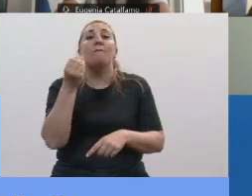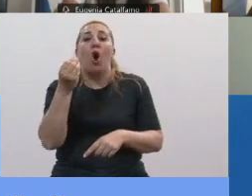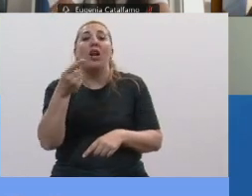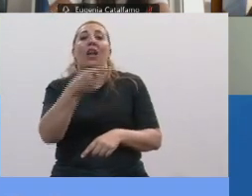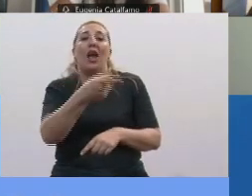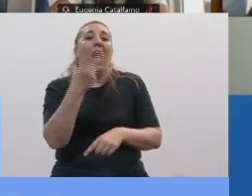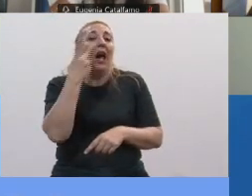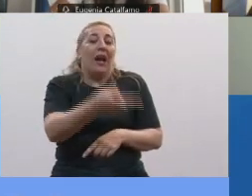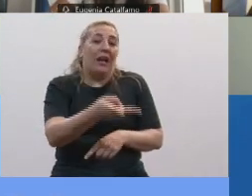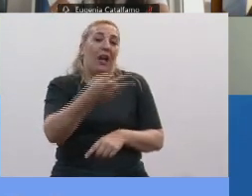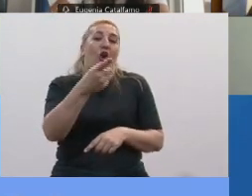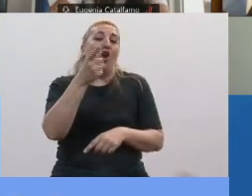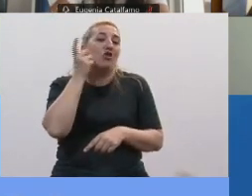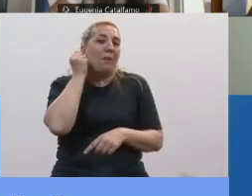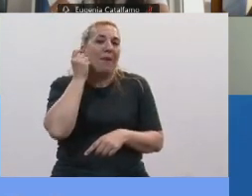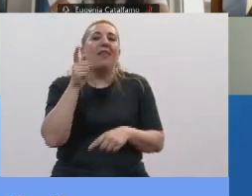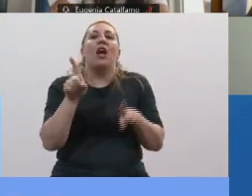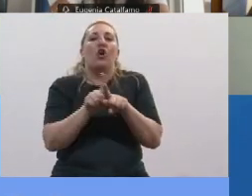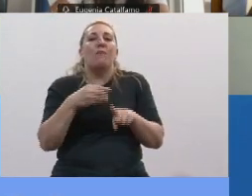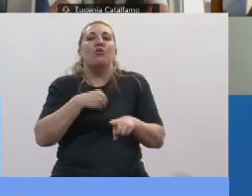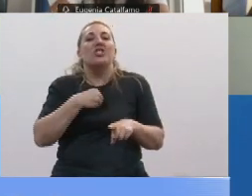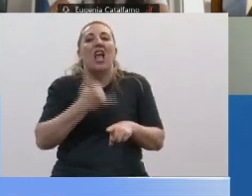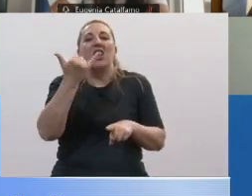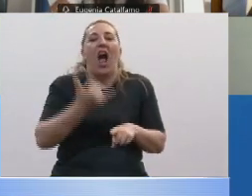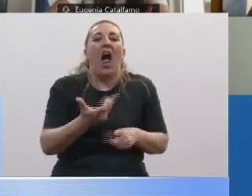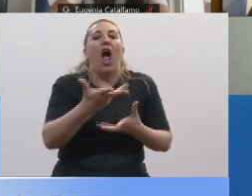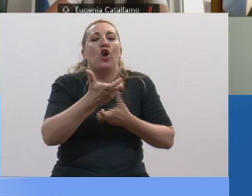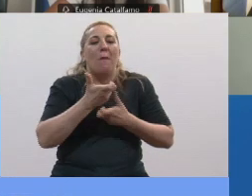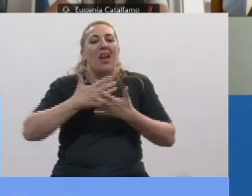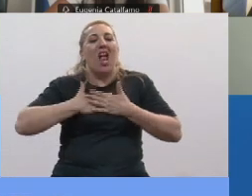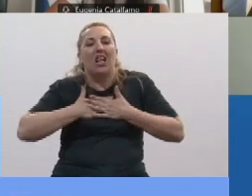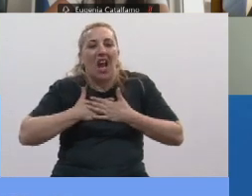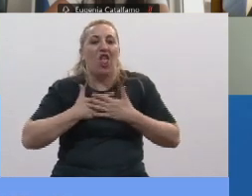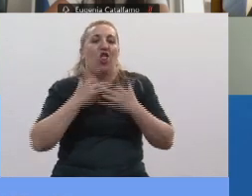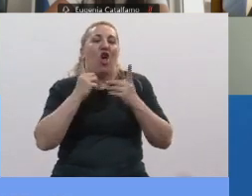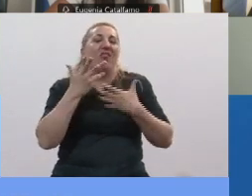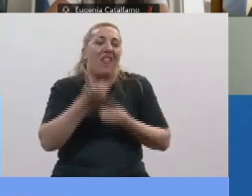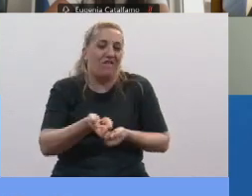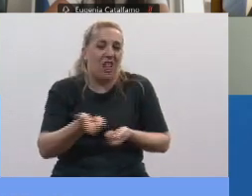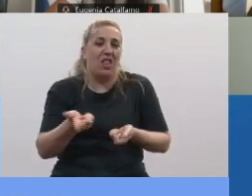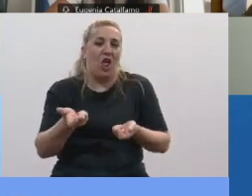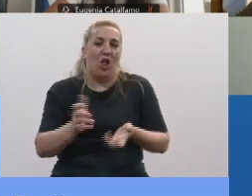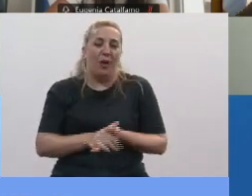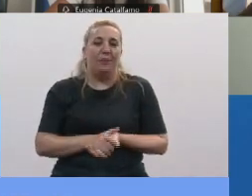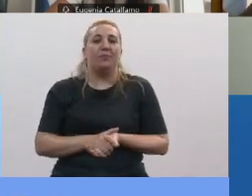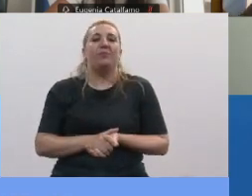esos ídolos populares con los que se sintió acompañado, querido y defendido. Así